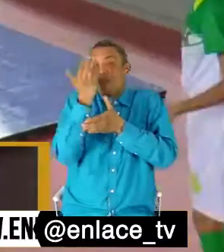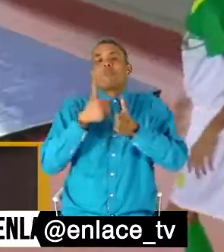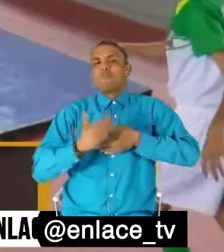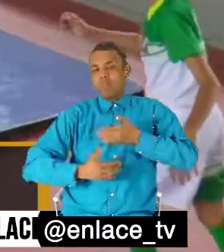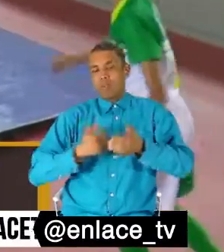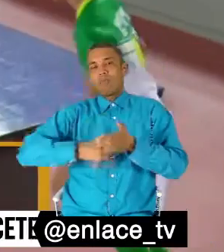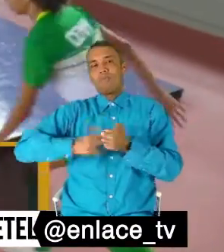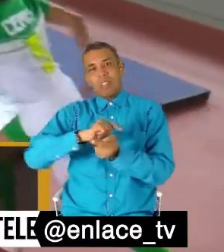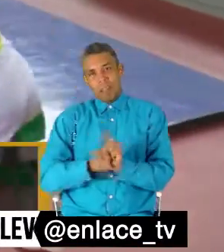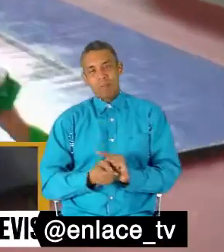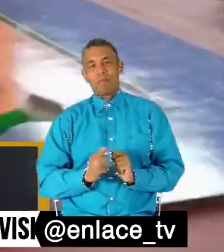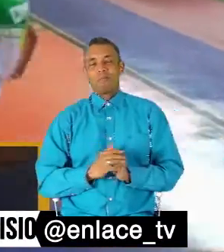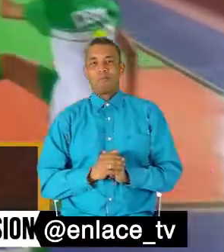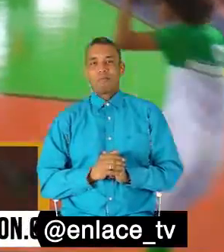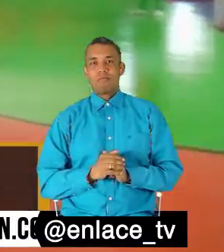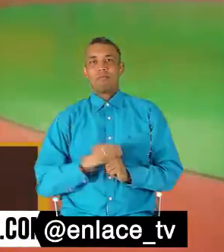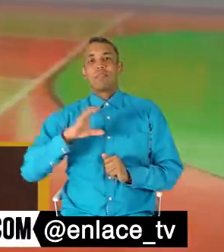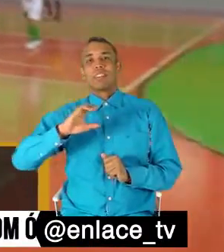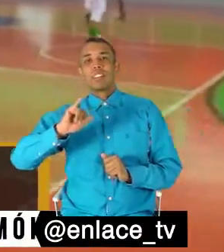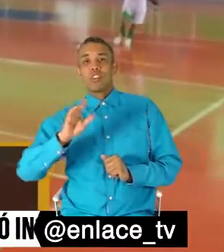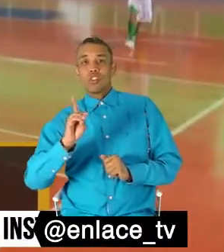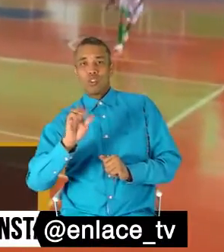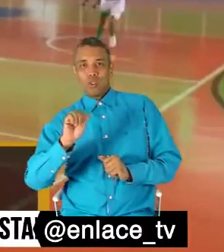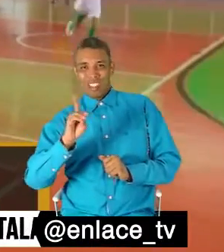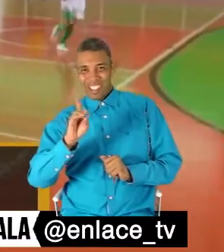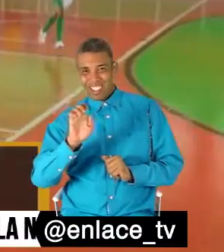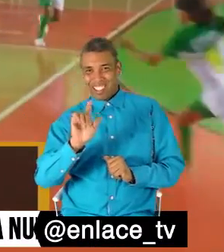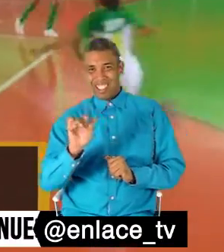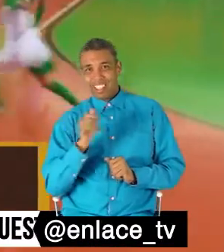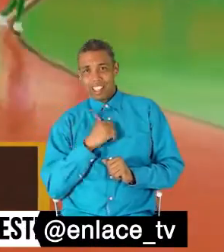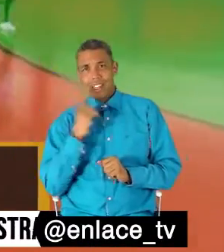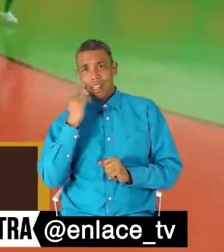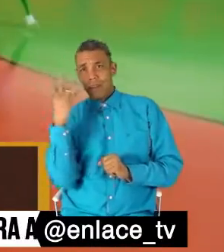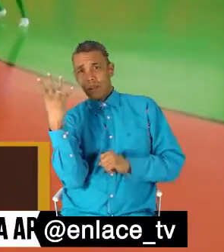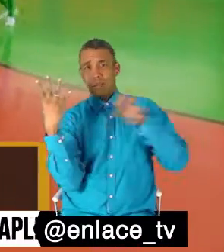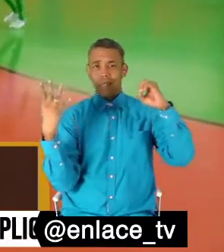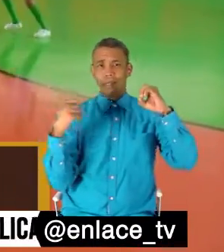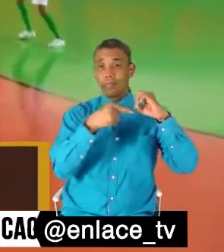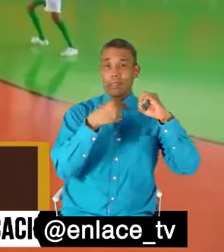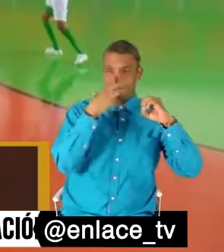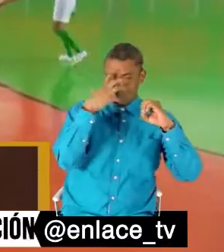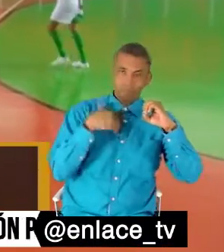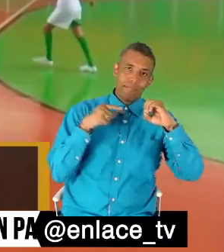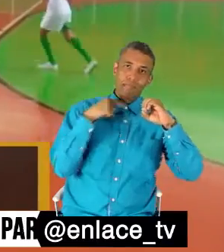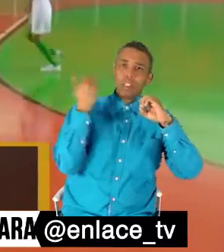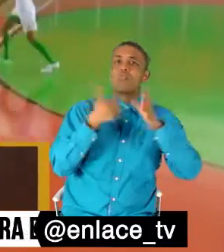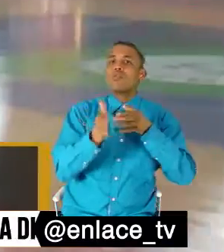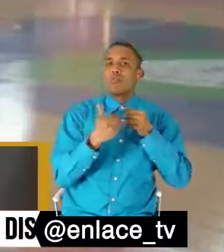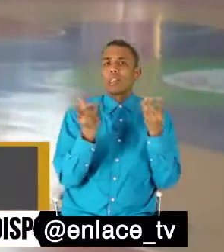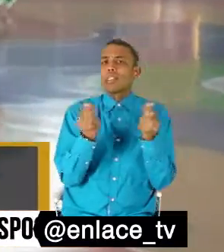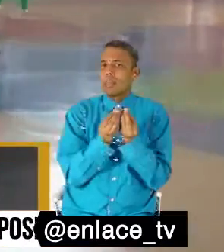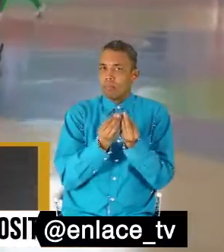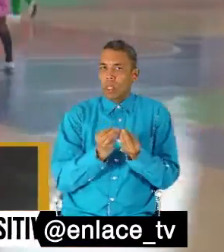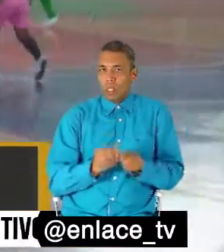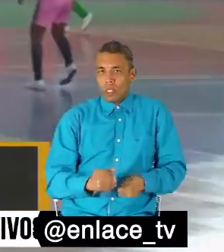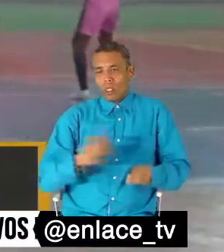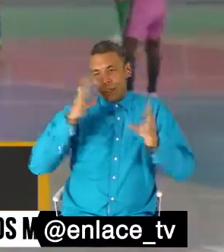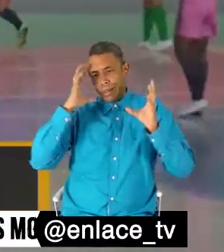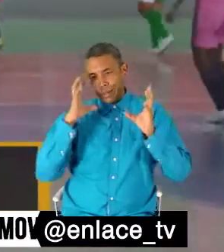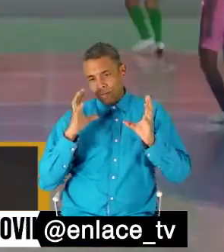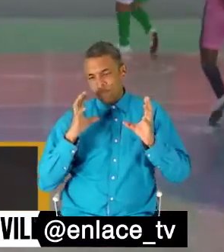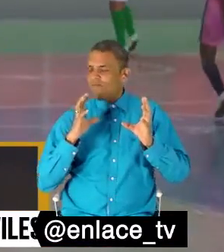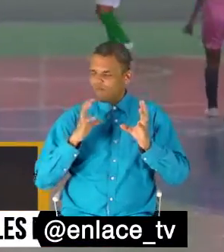más. El equipo de la Ciudadela Educativa, aunque fue vencido 4-0, docentes y estudiantes se sienten motivados, ya que son espacios en